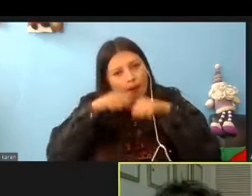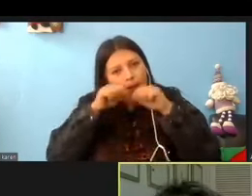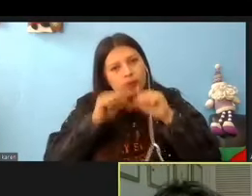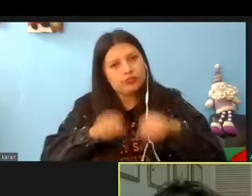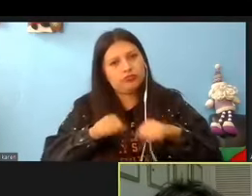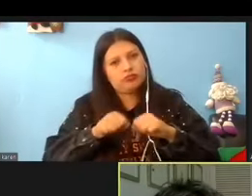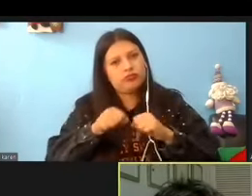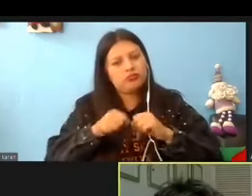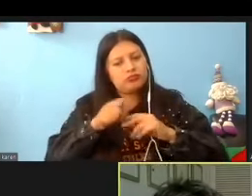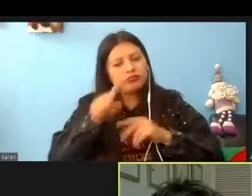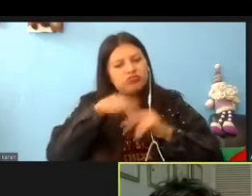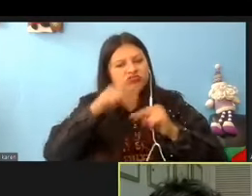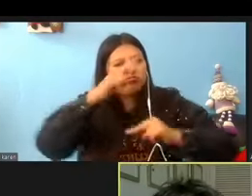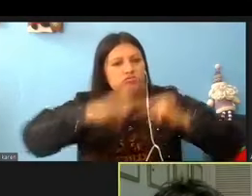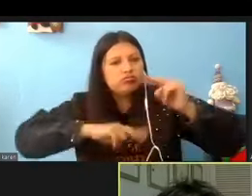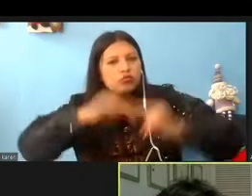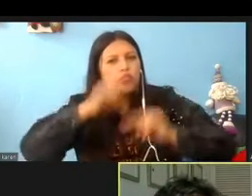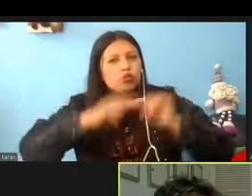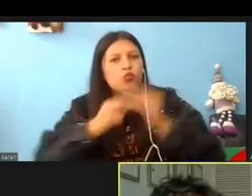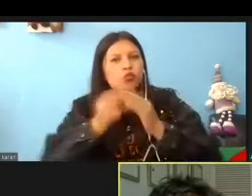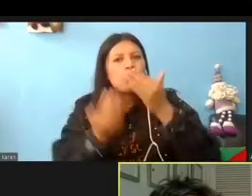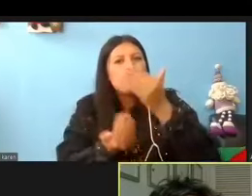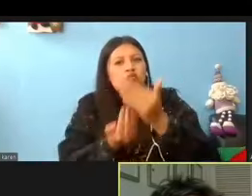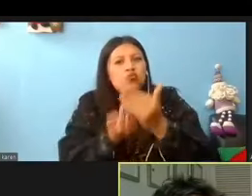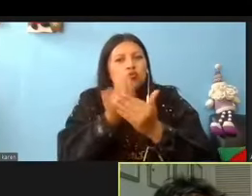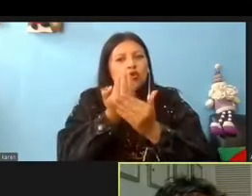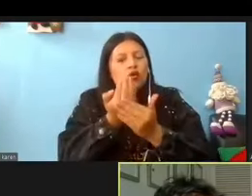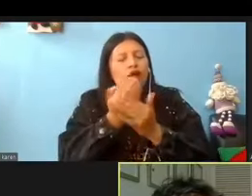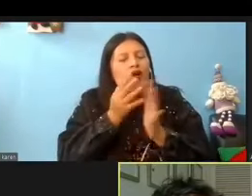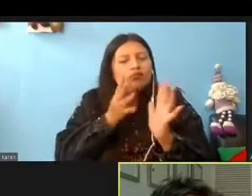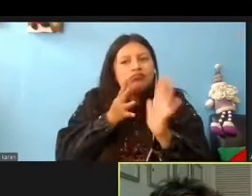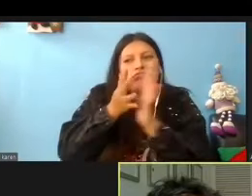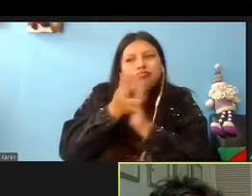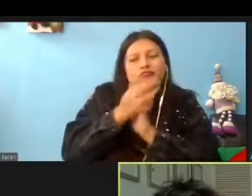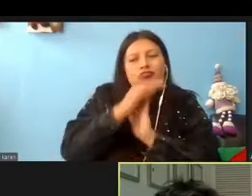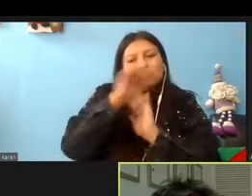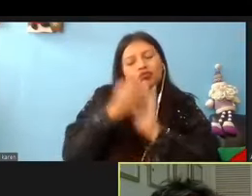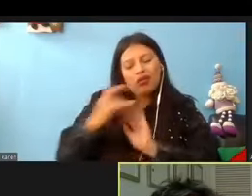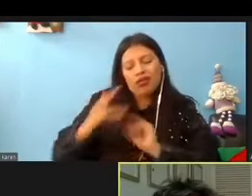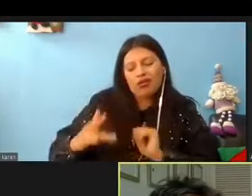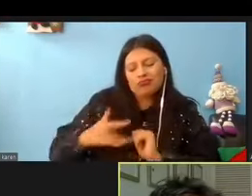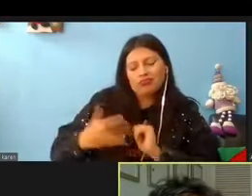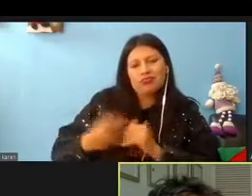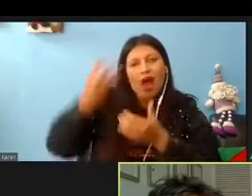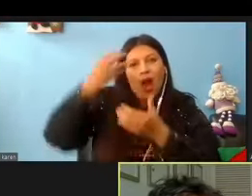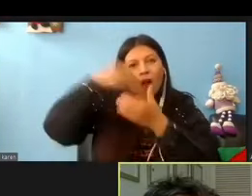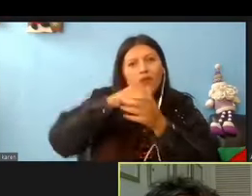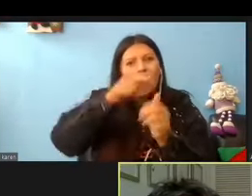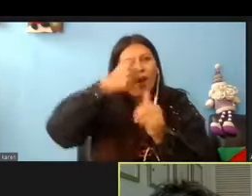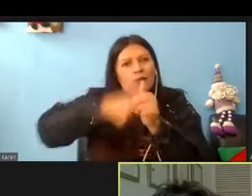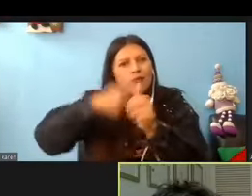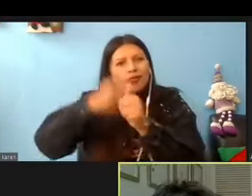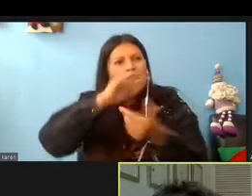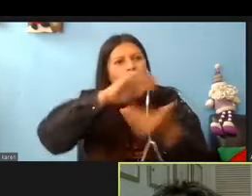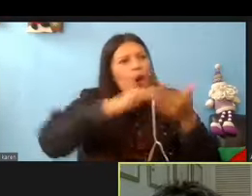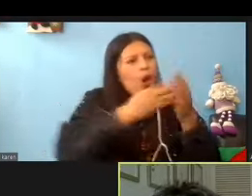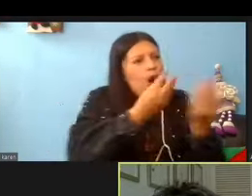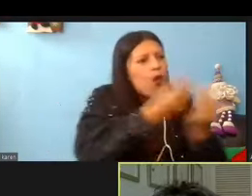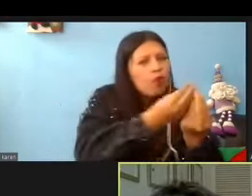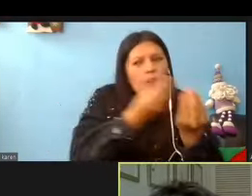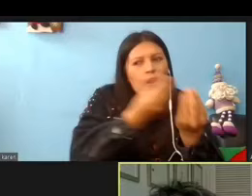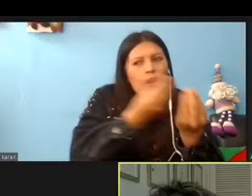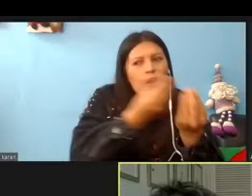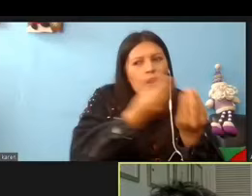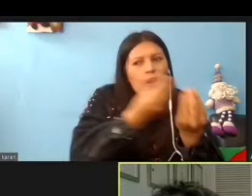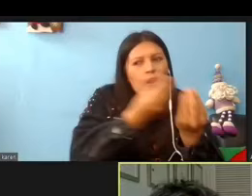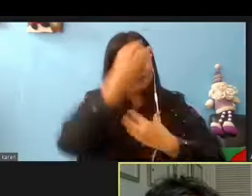se creen nuevos lenguajes, nuevas narrativas de sentimiento que están ahí inmersas en cada comunidad. Entonces,